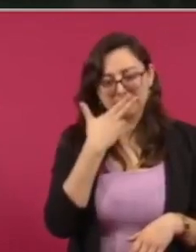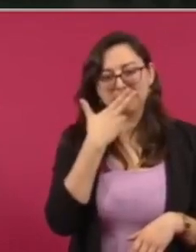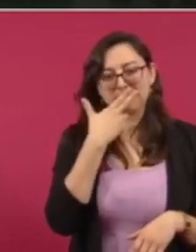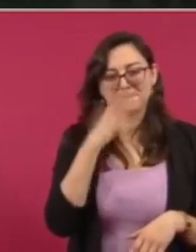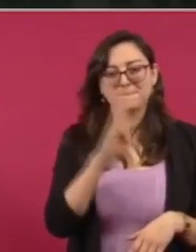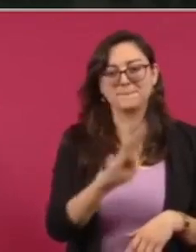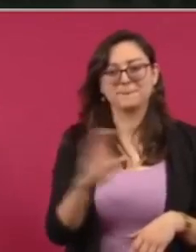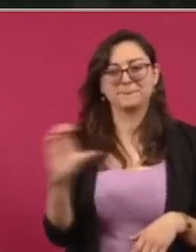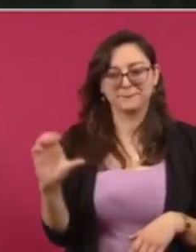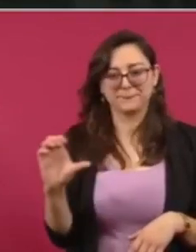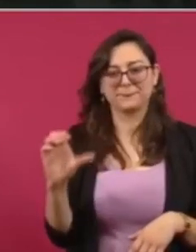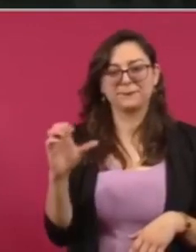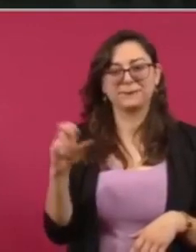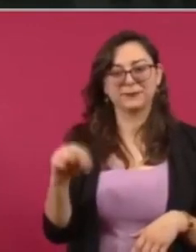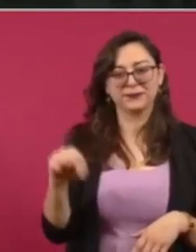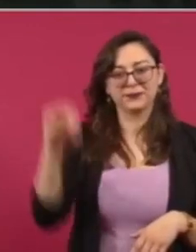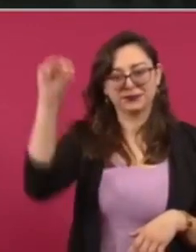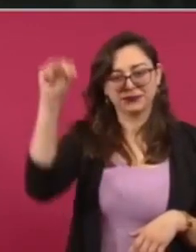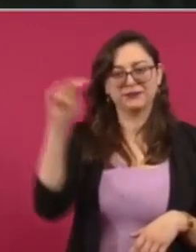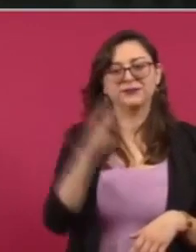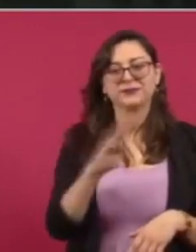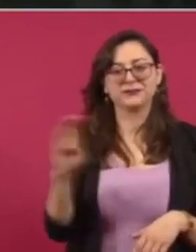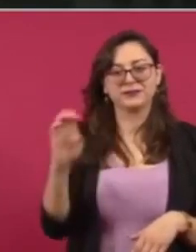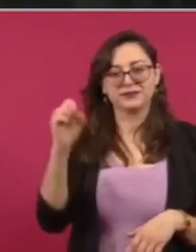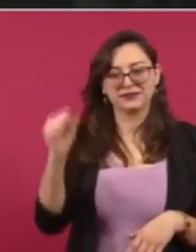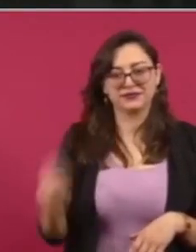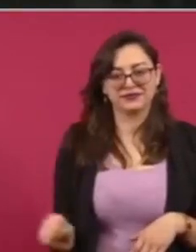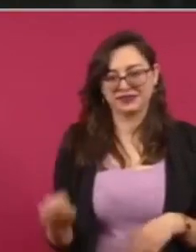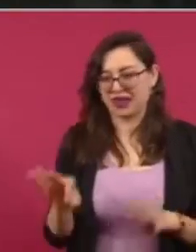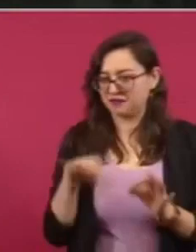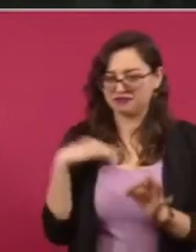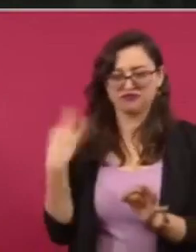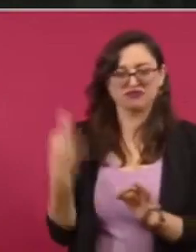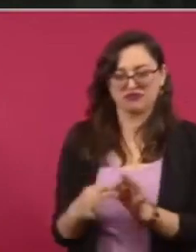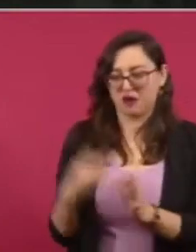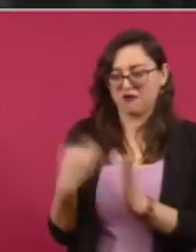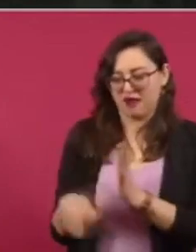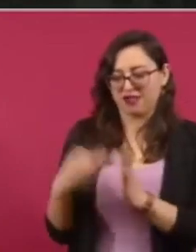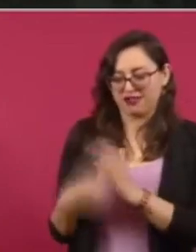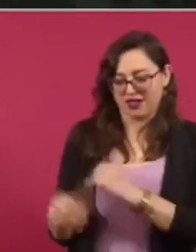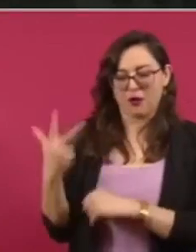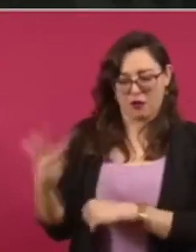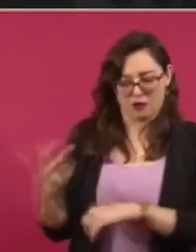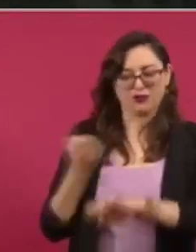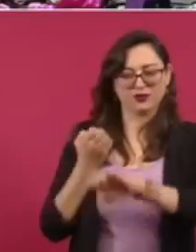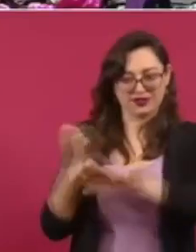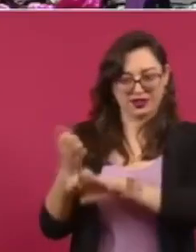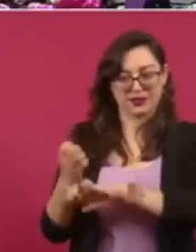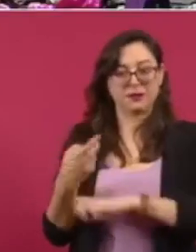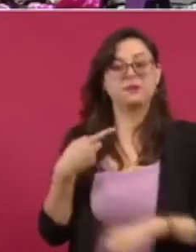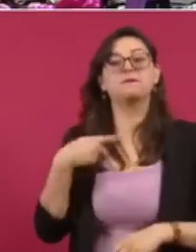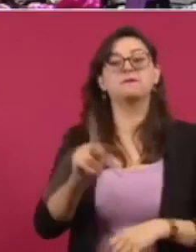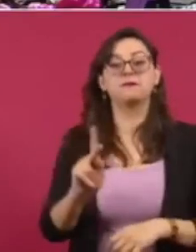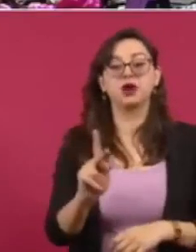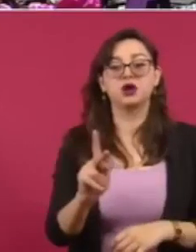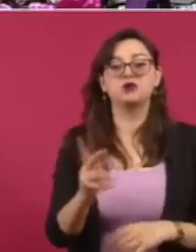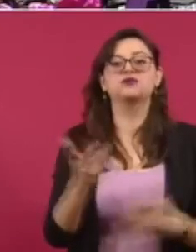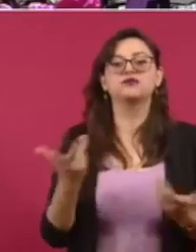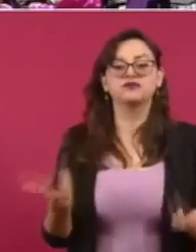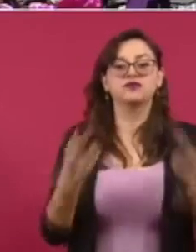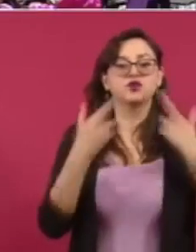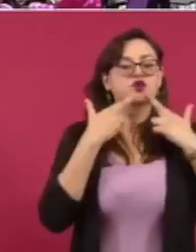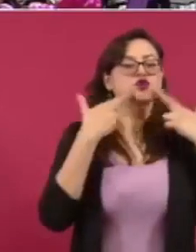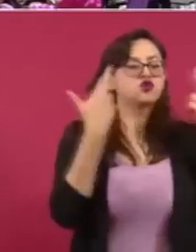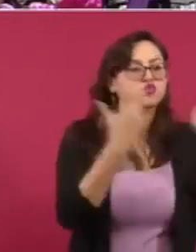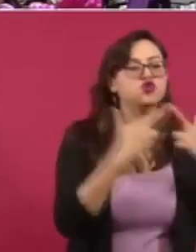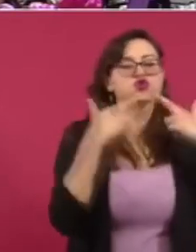supuesto, siempre giraron en torno al apoyo al presidente, a su proyecto político y al reconocimiento de los